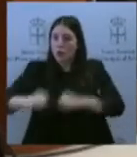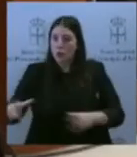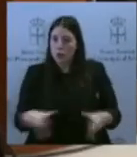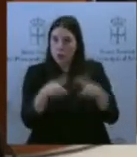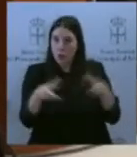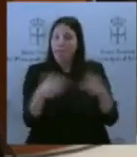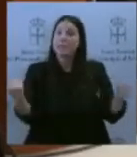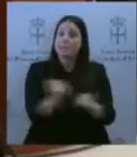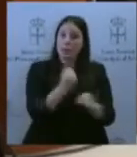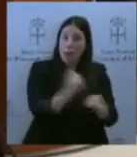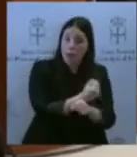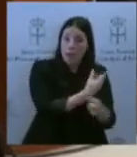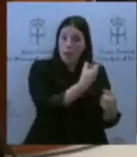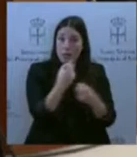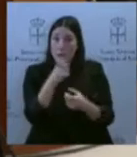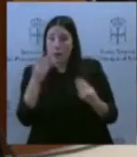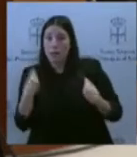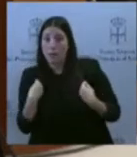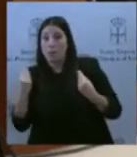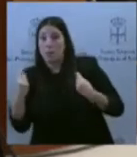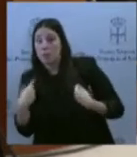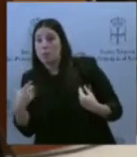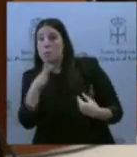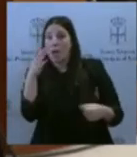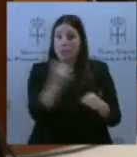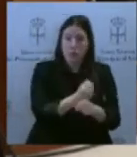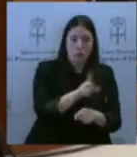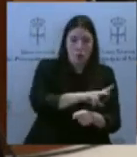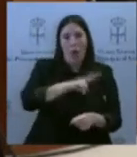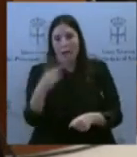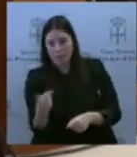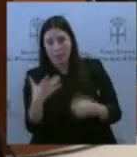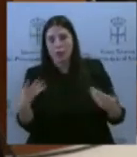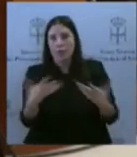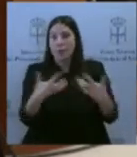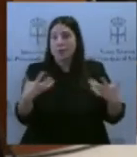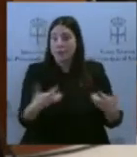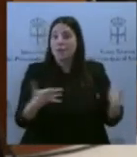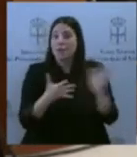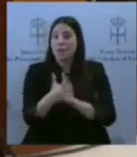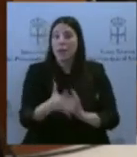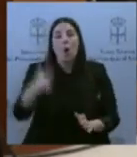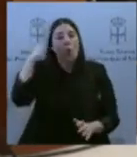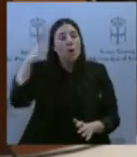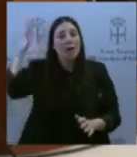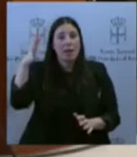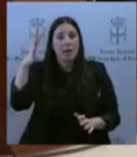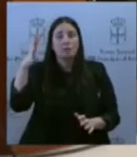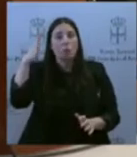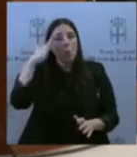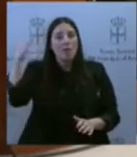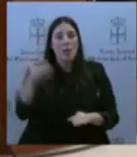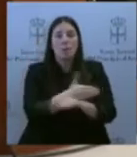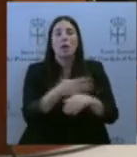trabajar. Ese proverbio expresaba un ideal, pero también daba por sentado una premisa. Tener empleo